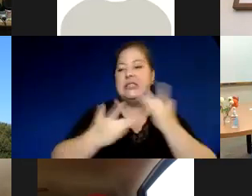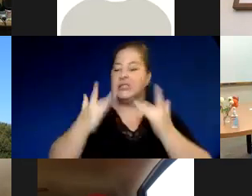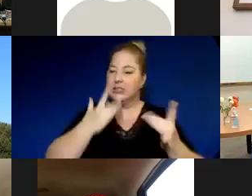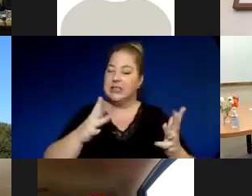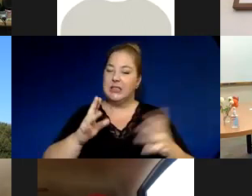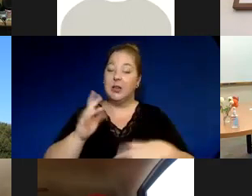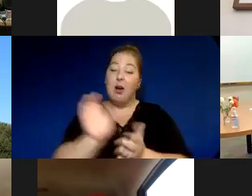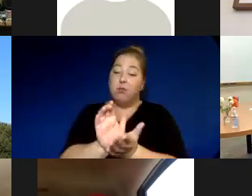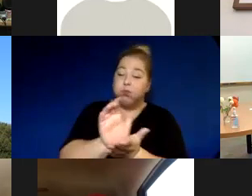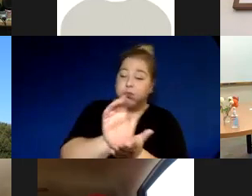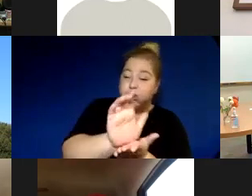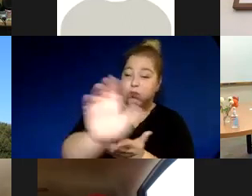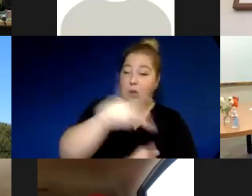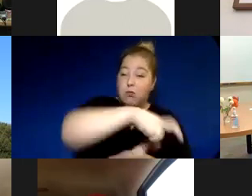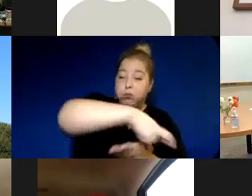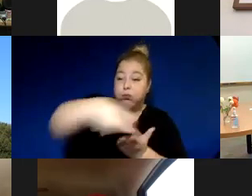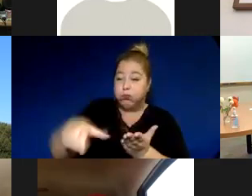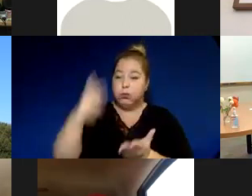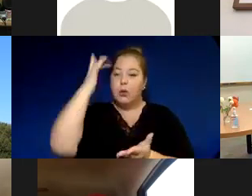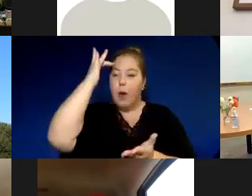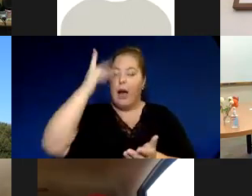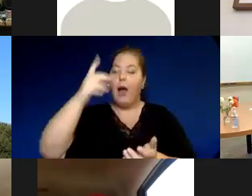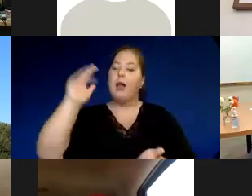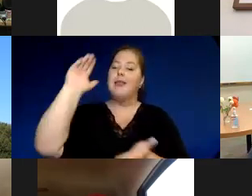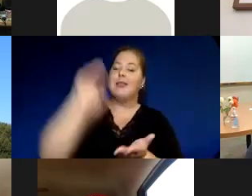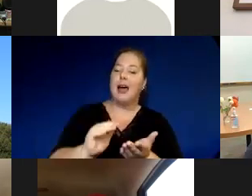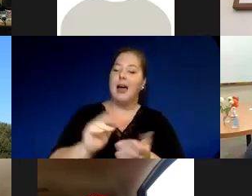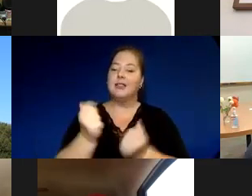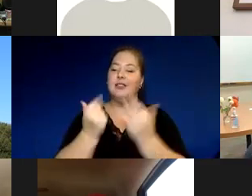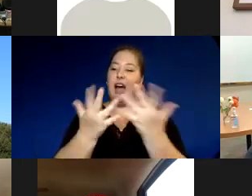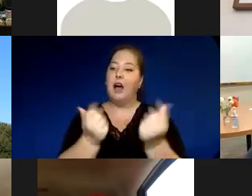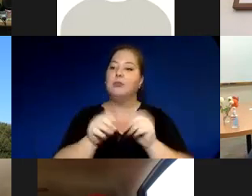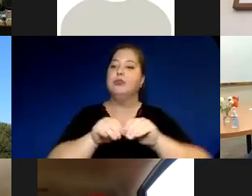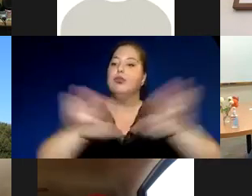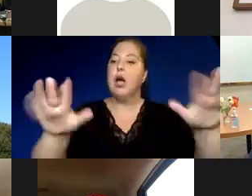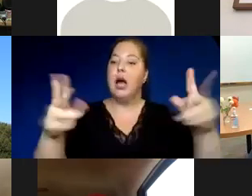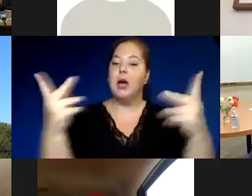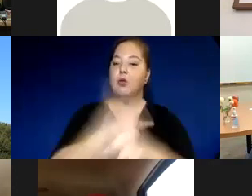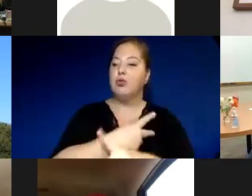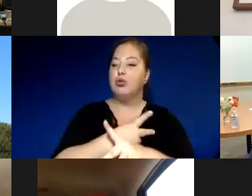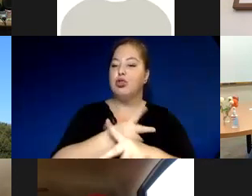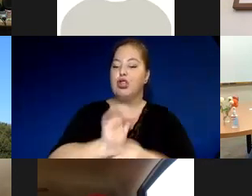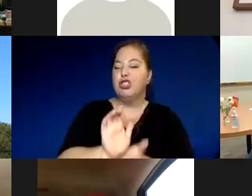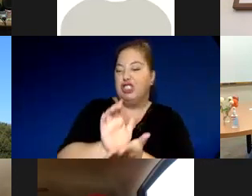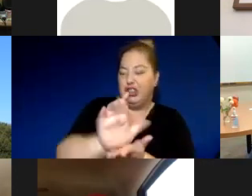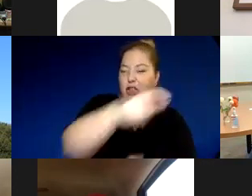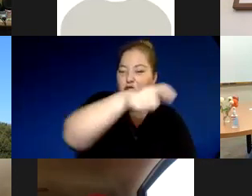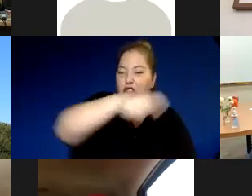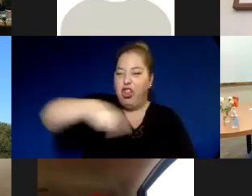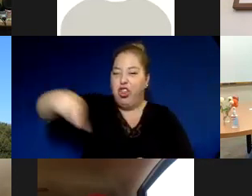Pero hemos estado recibiendo más ayuda, más personal que está allí presente. Sin embargo,